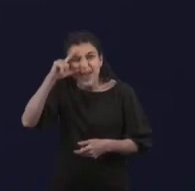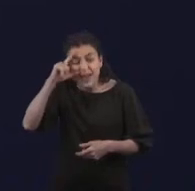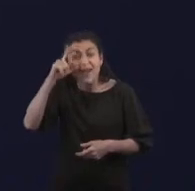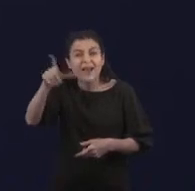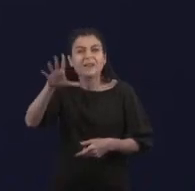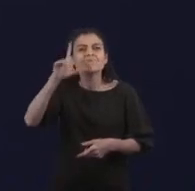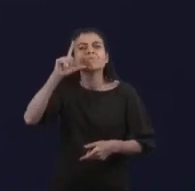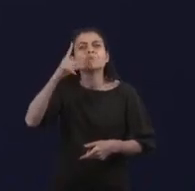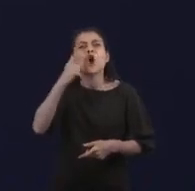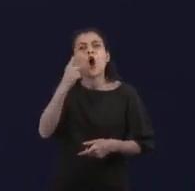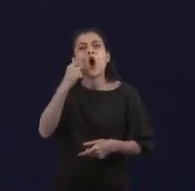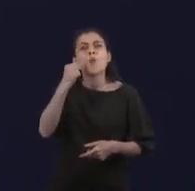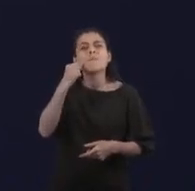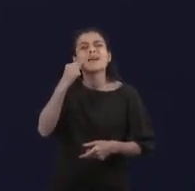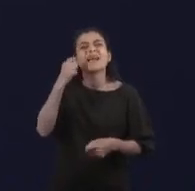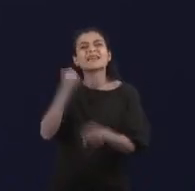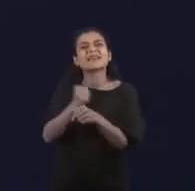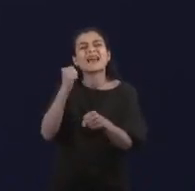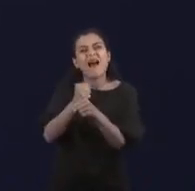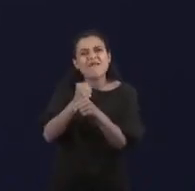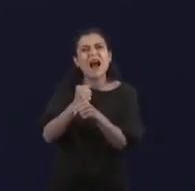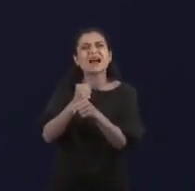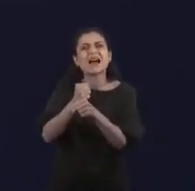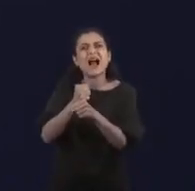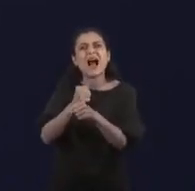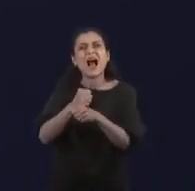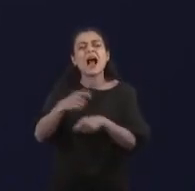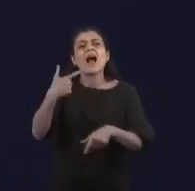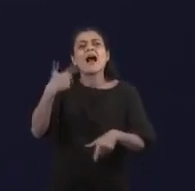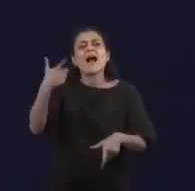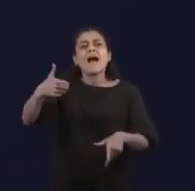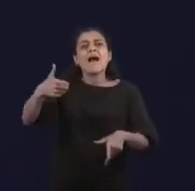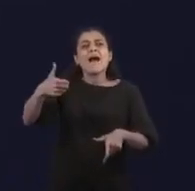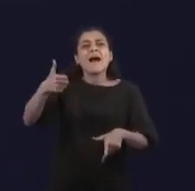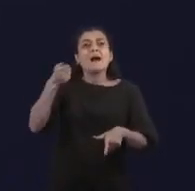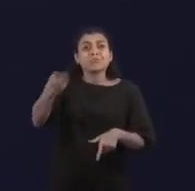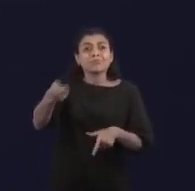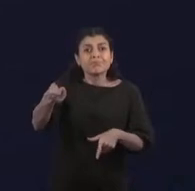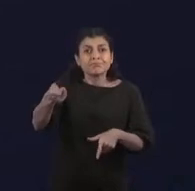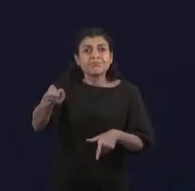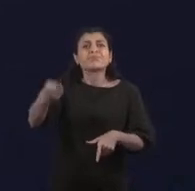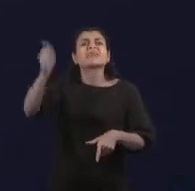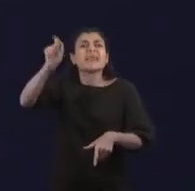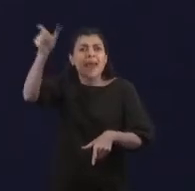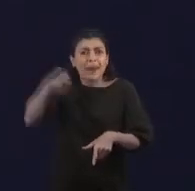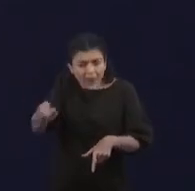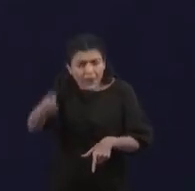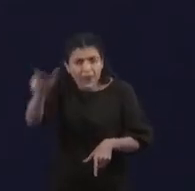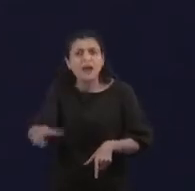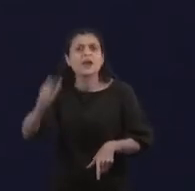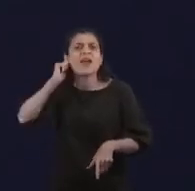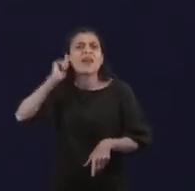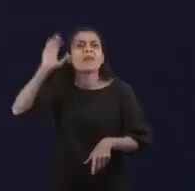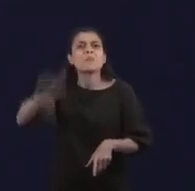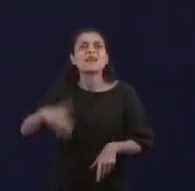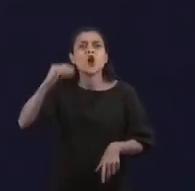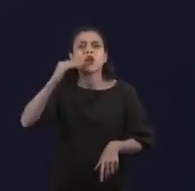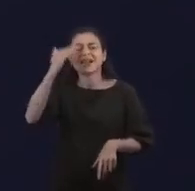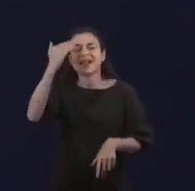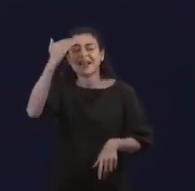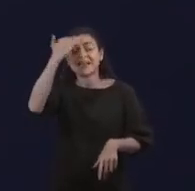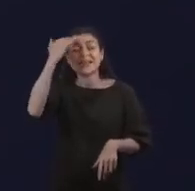asesinado en Rosario el pasado 10 de marzo por un sicario de 15 años de edad, claramente un sicario que